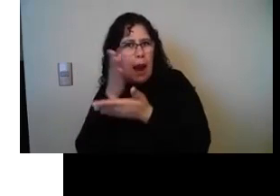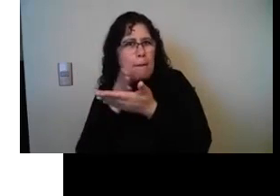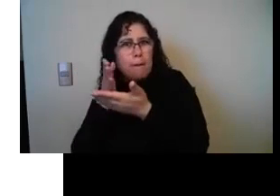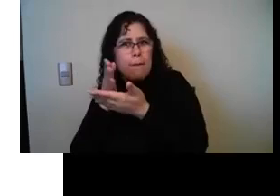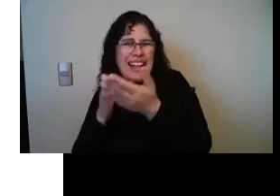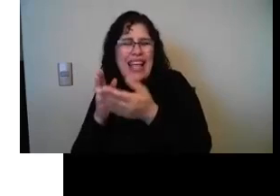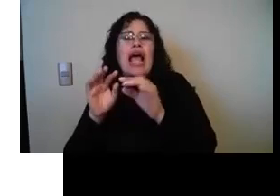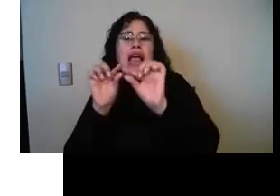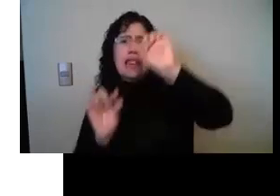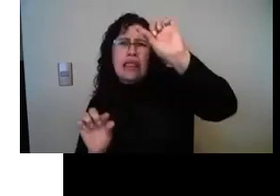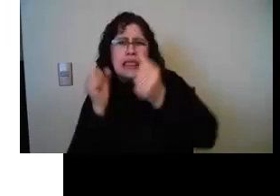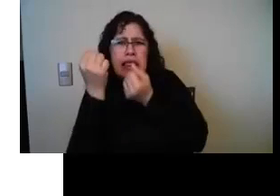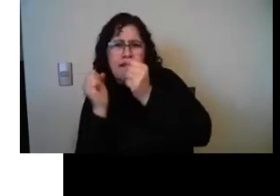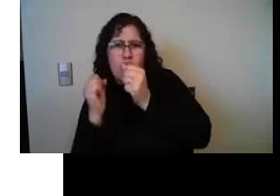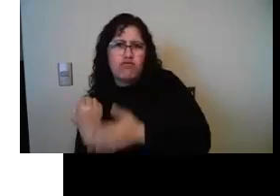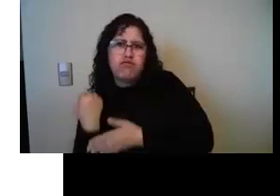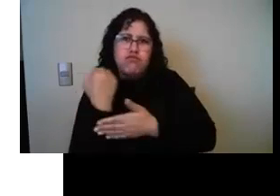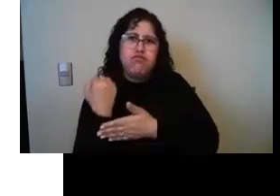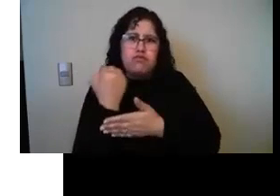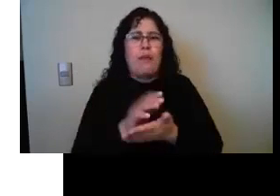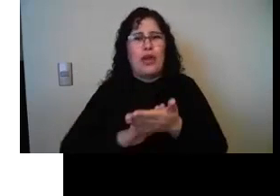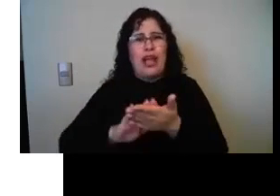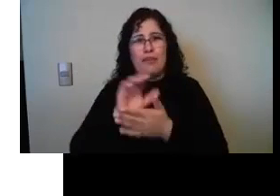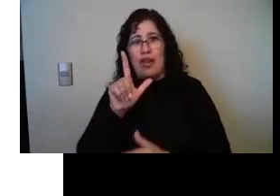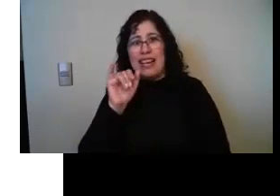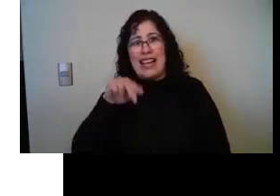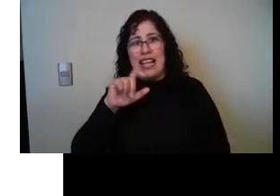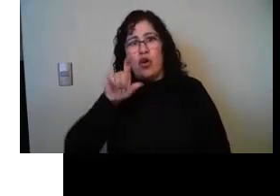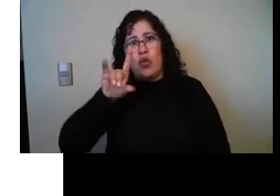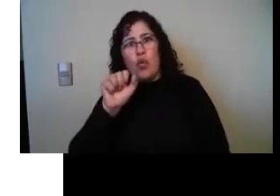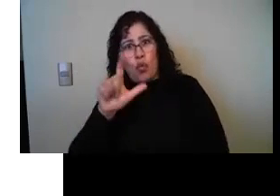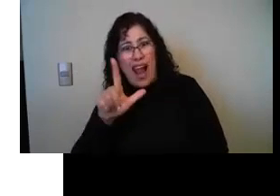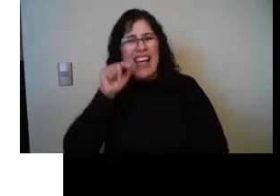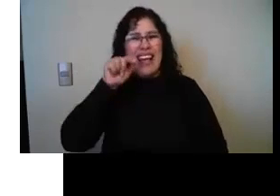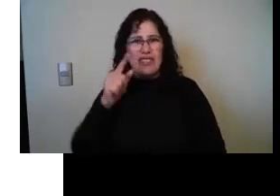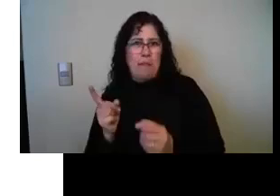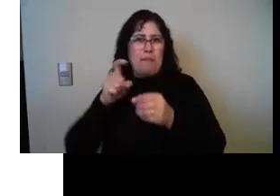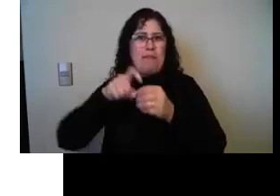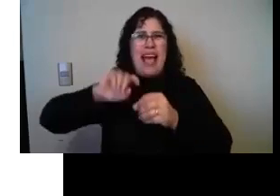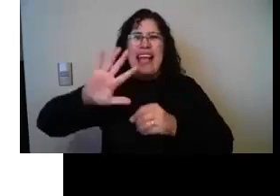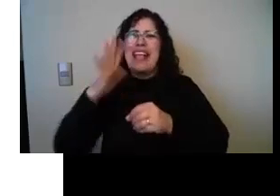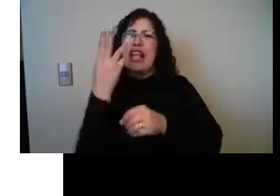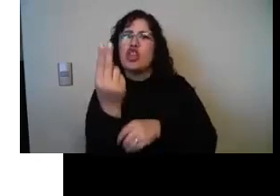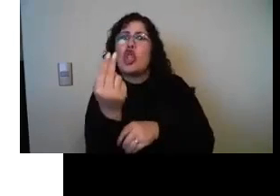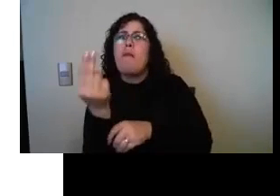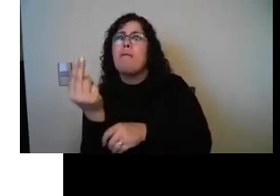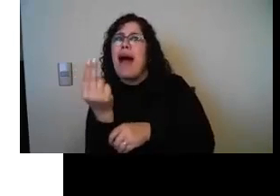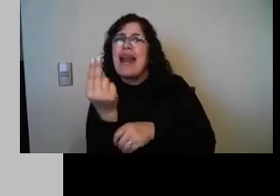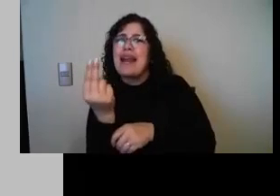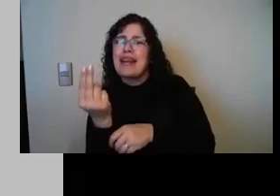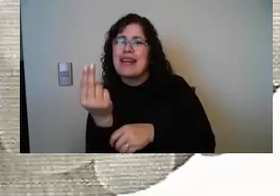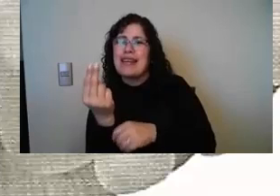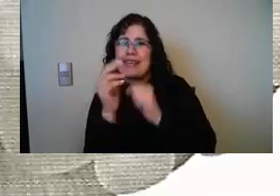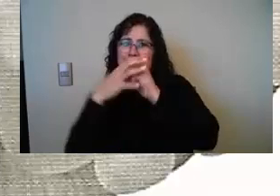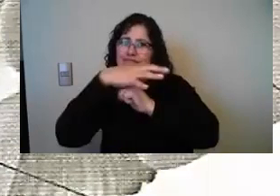nervios, en este caso el nervio lingual, que forma parte del quinto par craneano. Hay que tener cuidado con ese elemento.